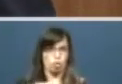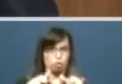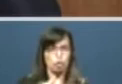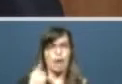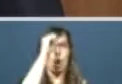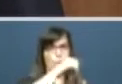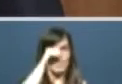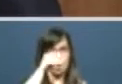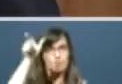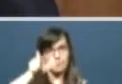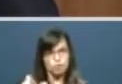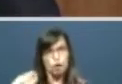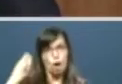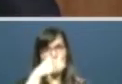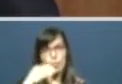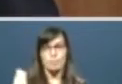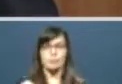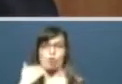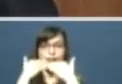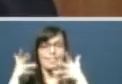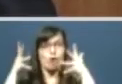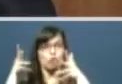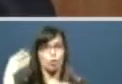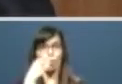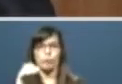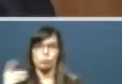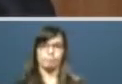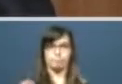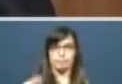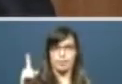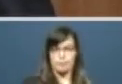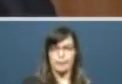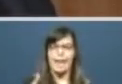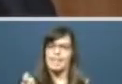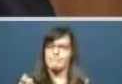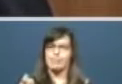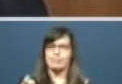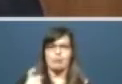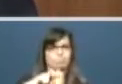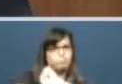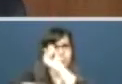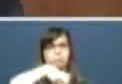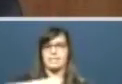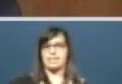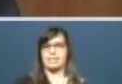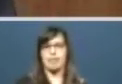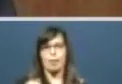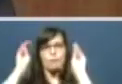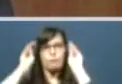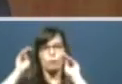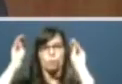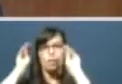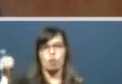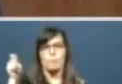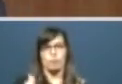opinión de los jóvenes a través del consejo de la juventud exigirá reformar en profundidad el sistema de formación profesional para el